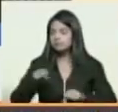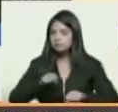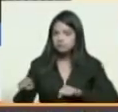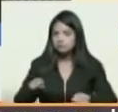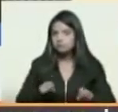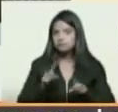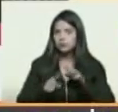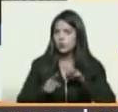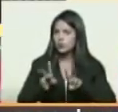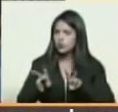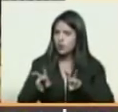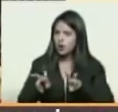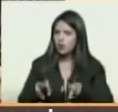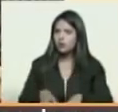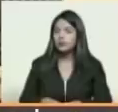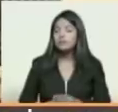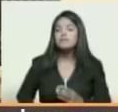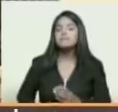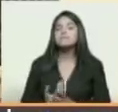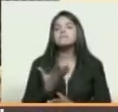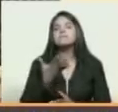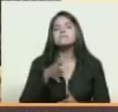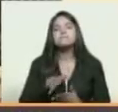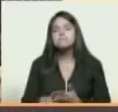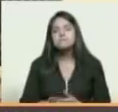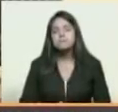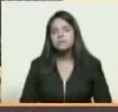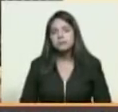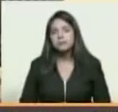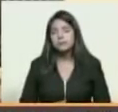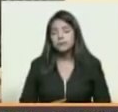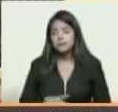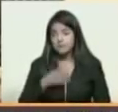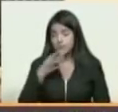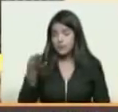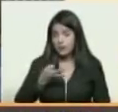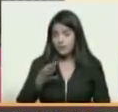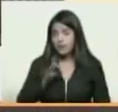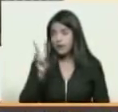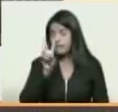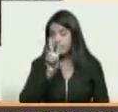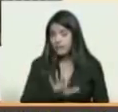nuevo. Creación que, en la realidad venezolana y